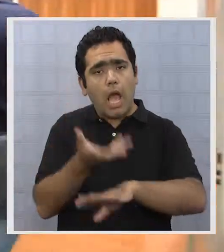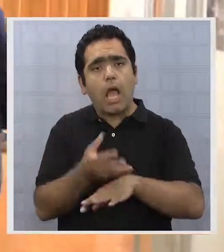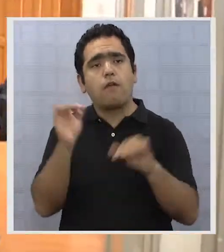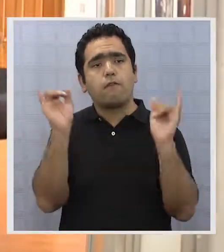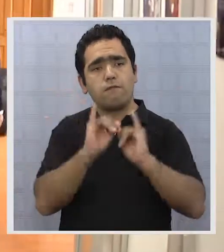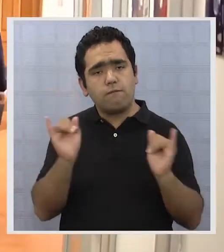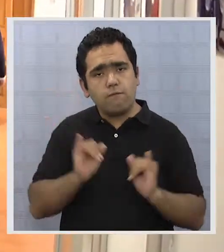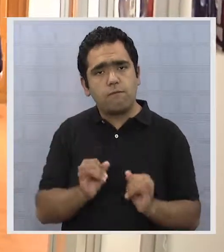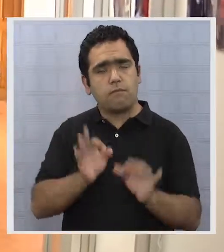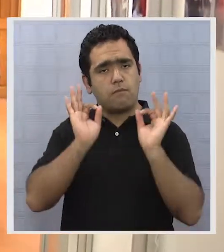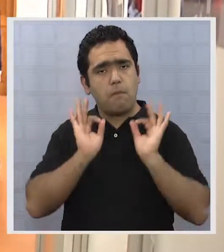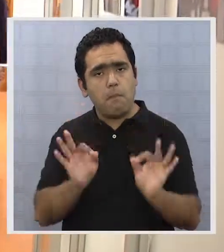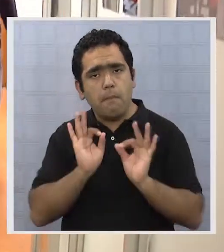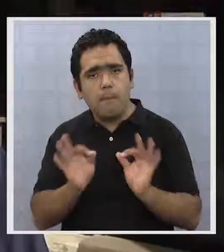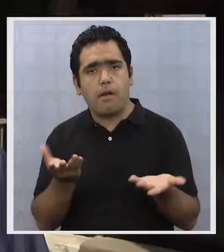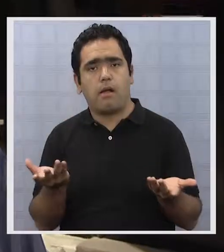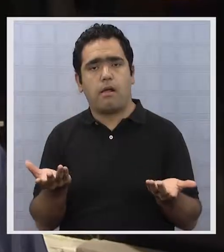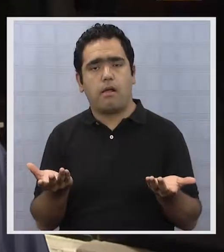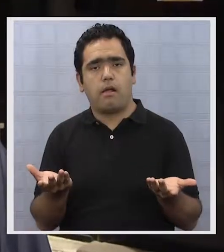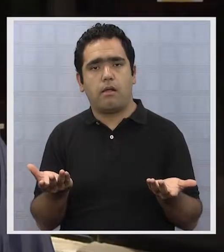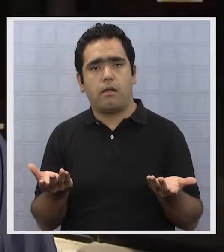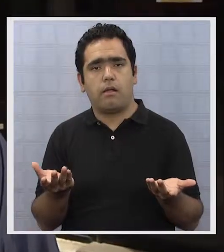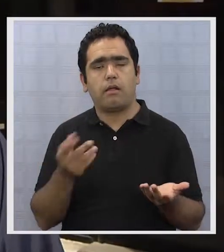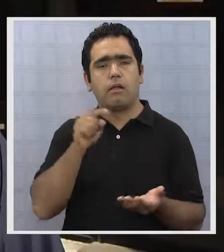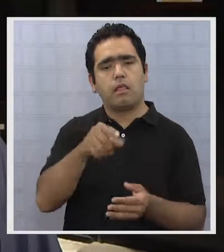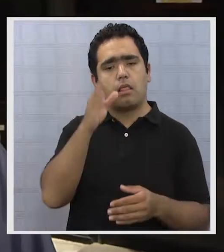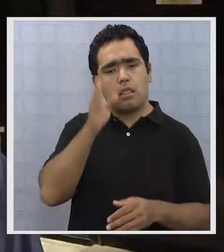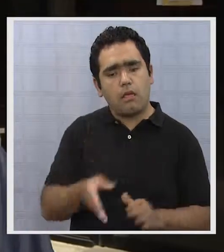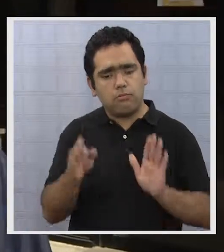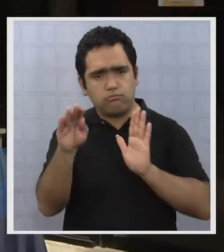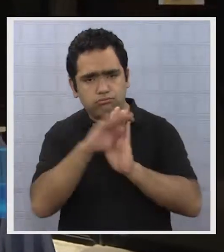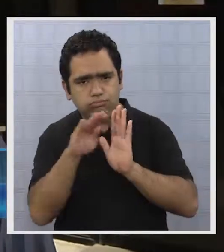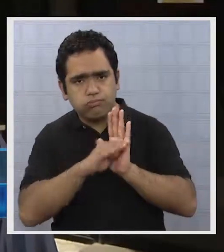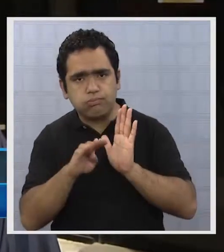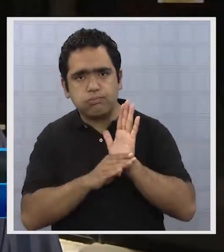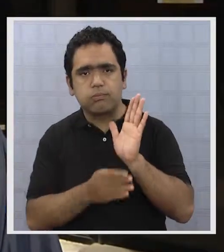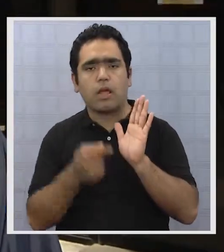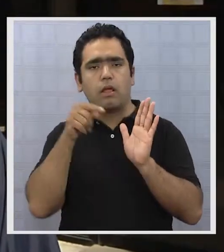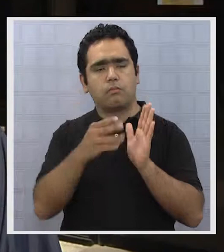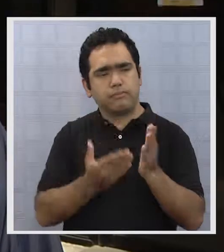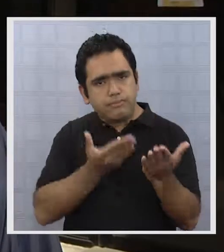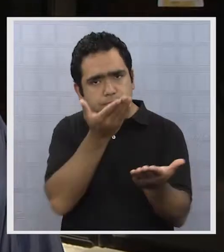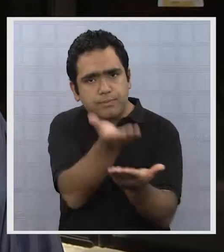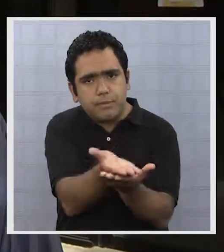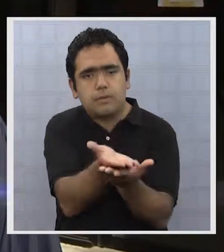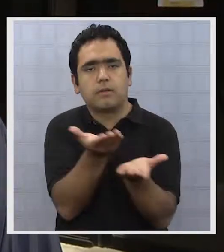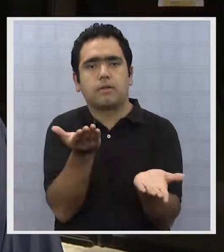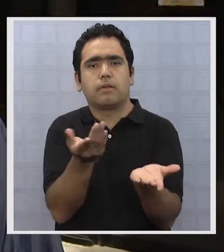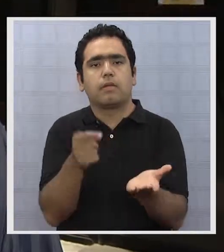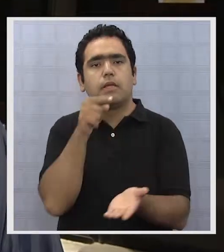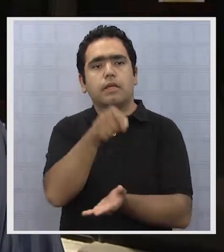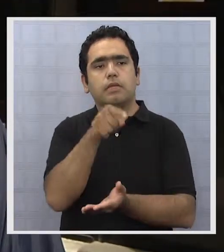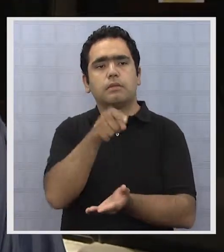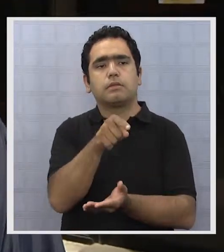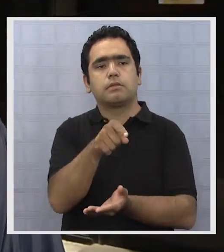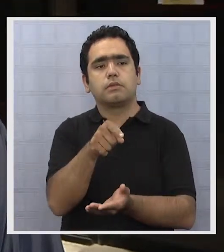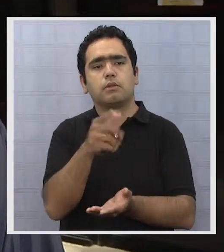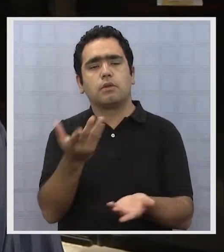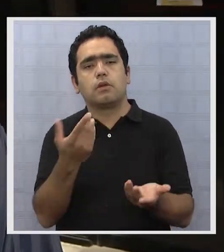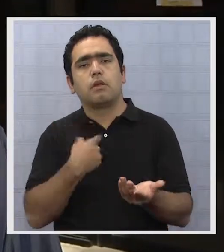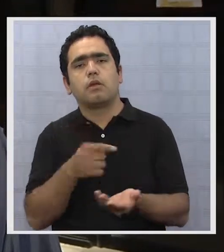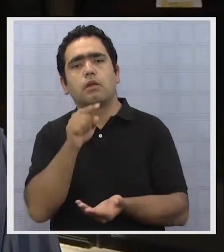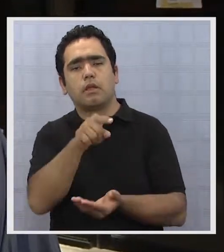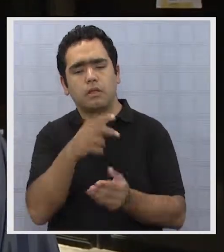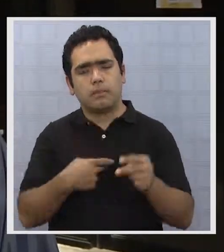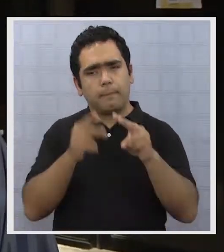hay canales formales para entregar la información, hay que hacerlos con los antecedentes correspondientes y en base a eso formular si es